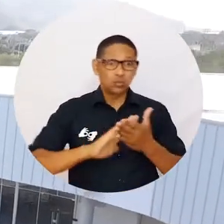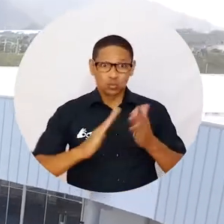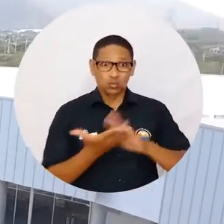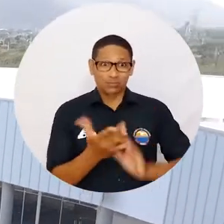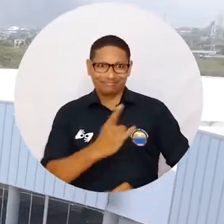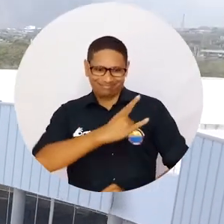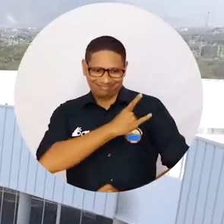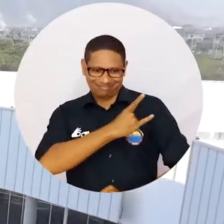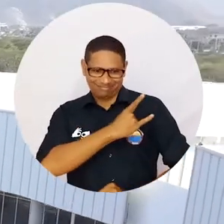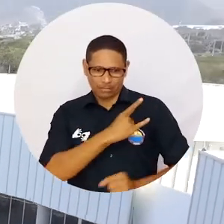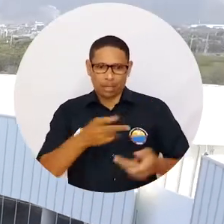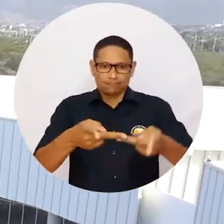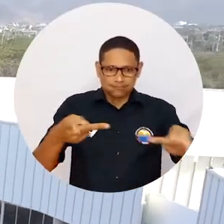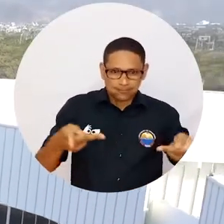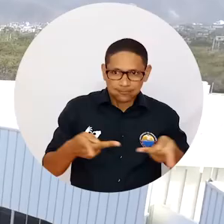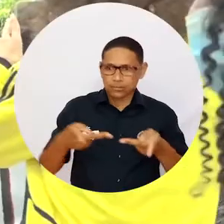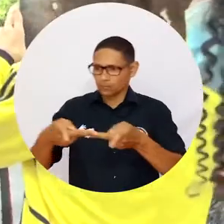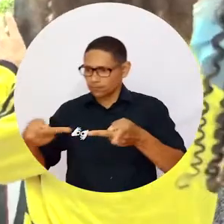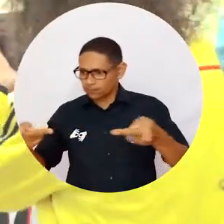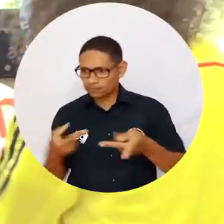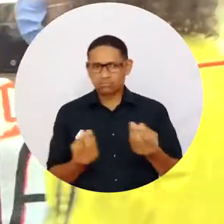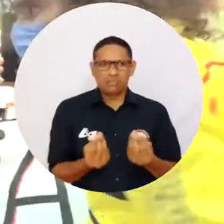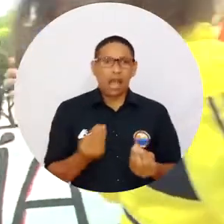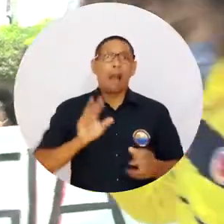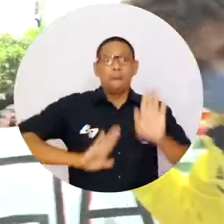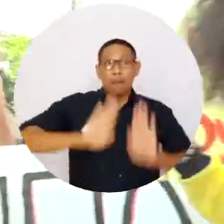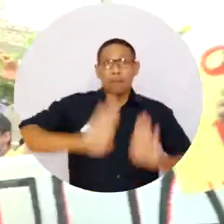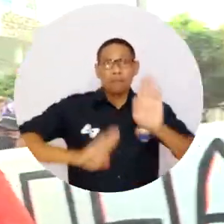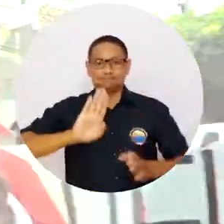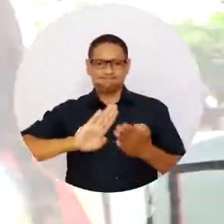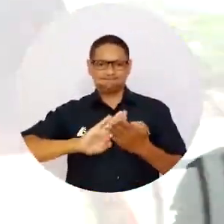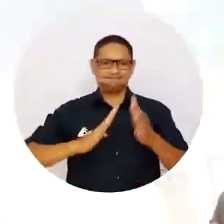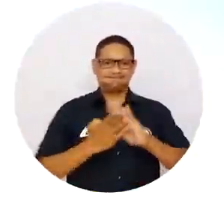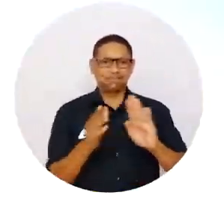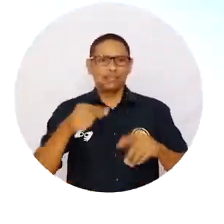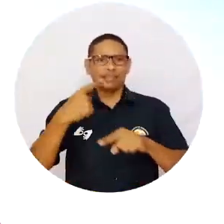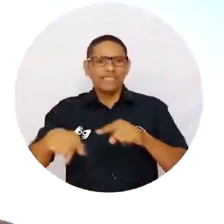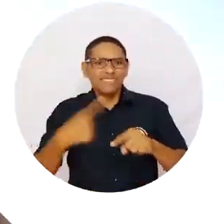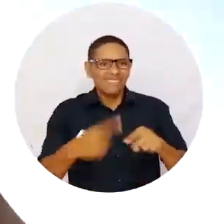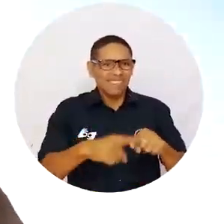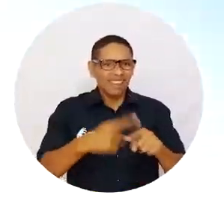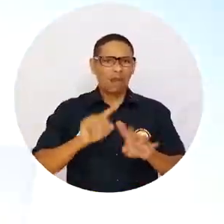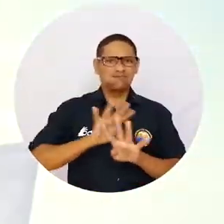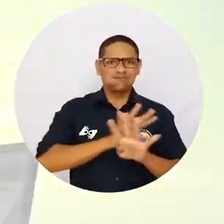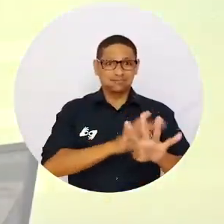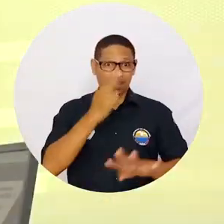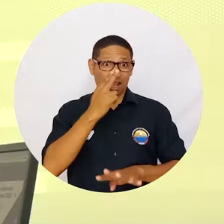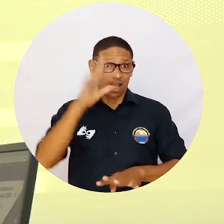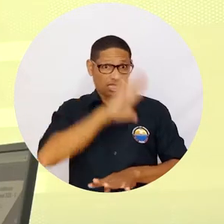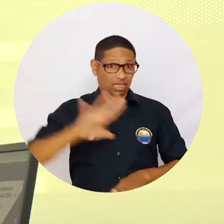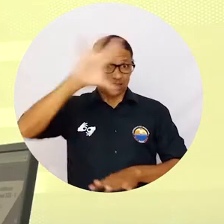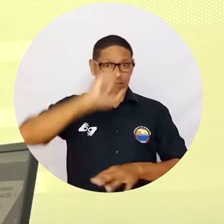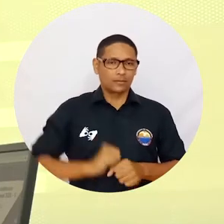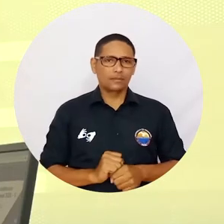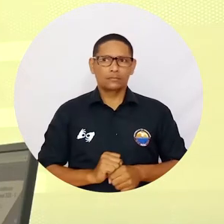universitaria los escenarios necesarios para participar de manera pacífica en las manifestaciones que se generan a nivel nacional. Entiéndase